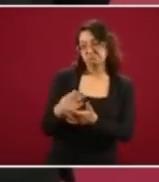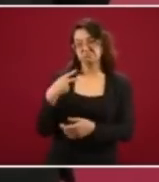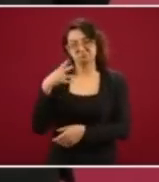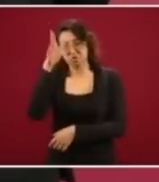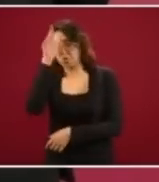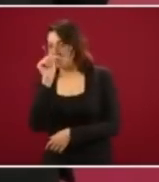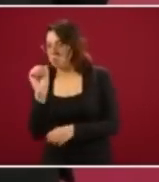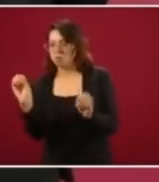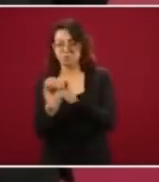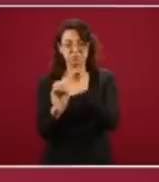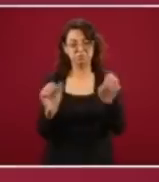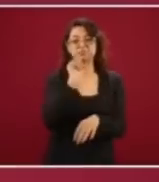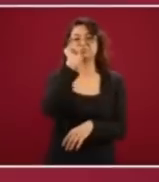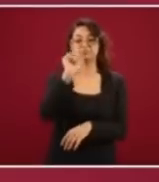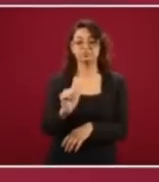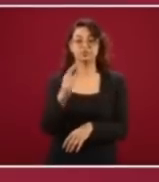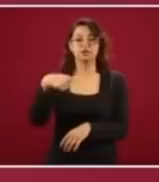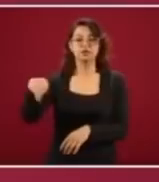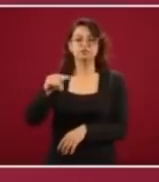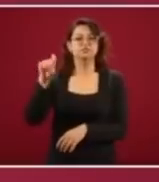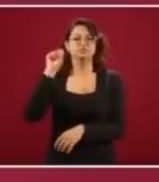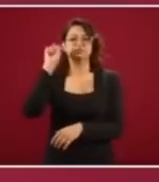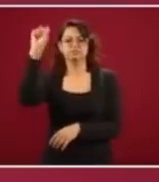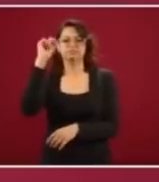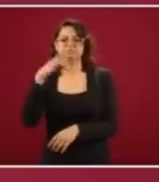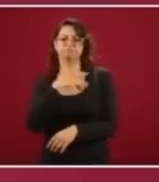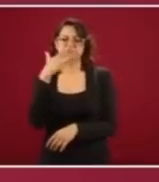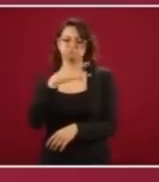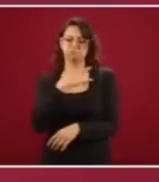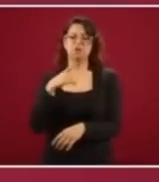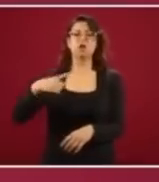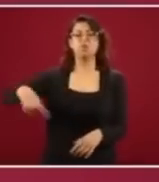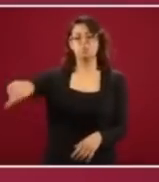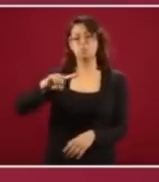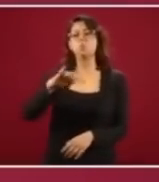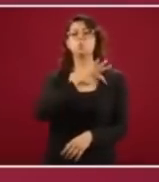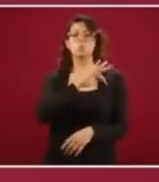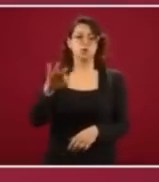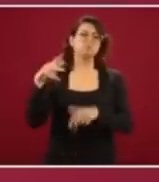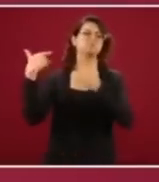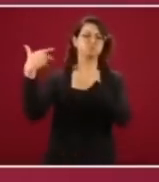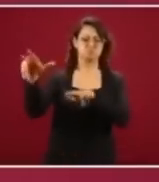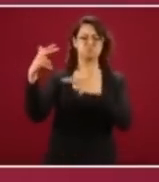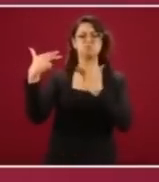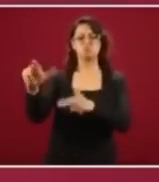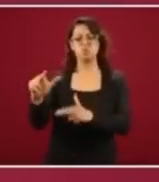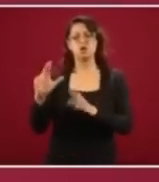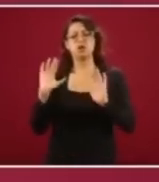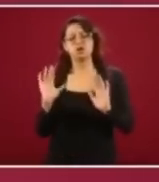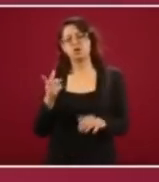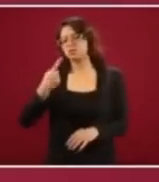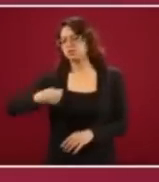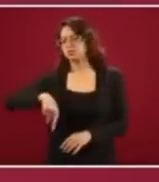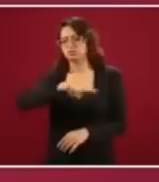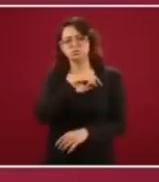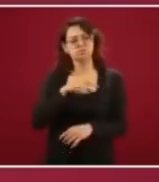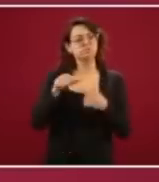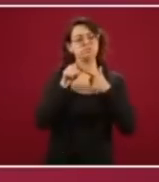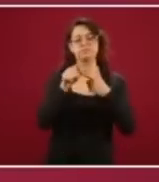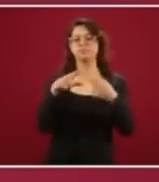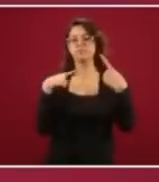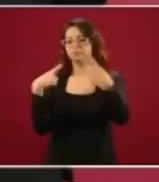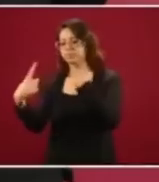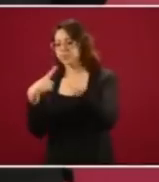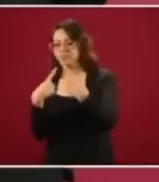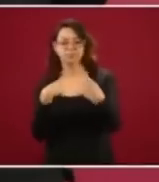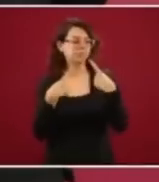a un acuerdo y el sindicato decidiera, entonces pudiese estallar la huelga. Nosotros vamos a seguir dialogando con las